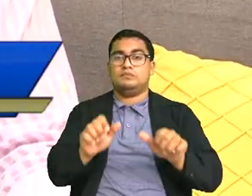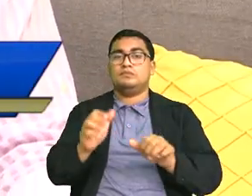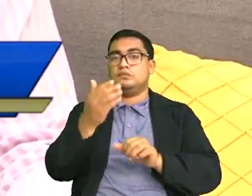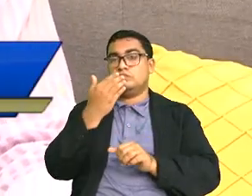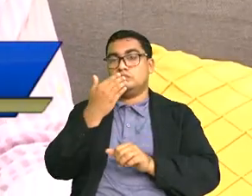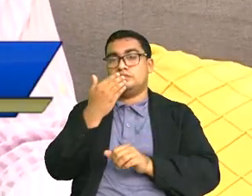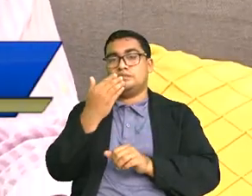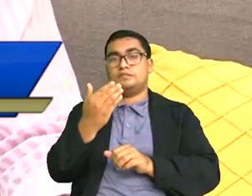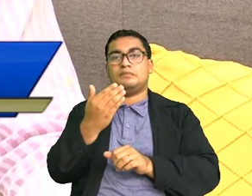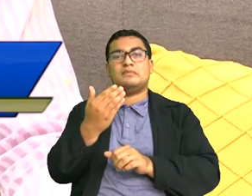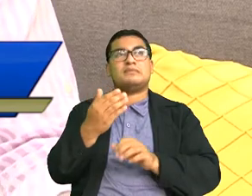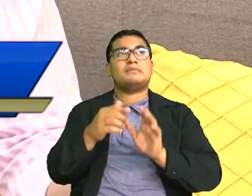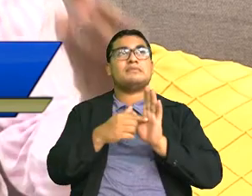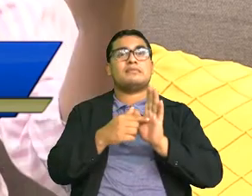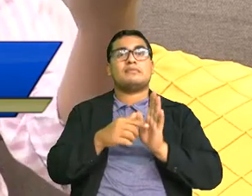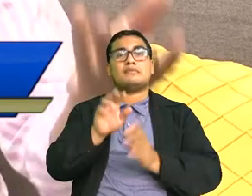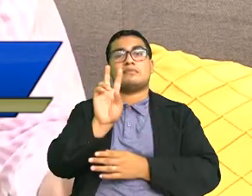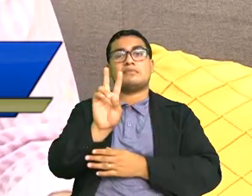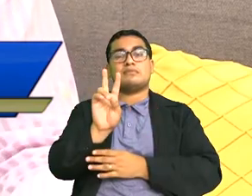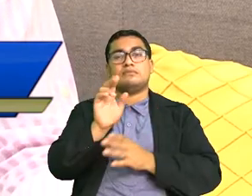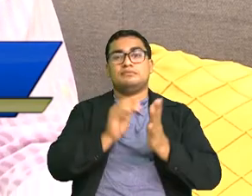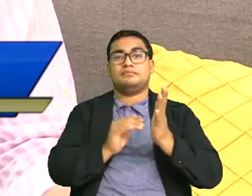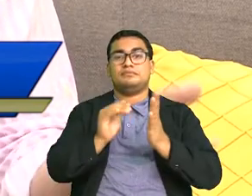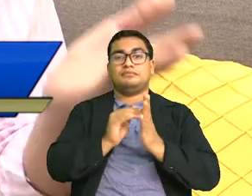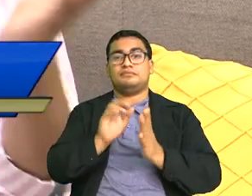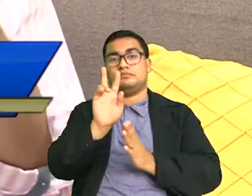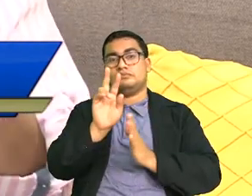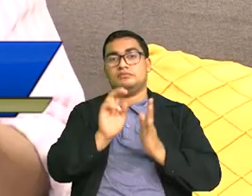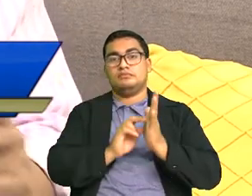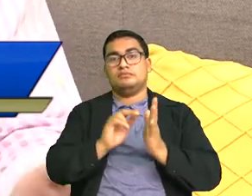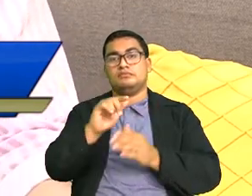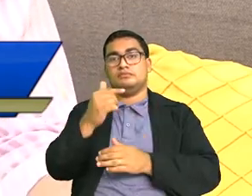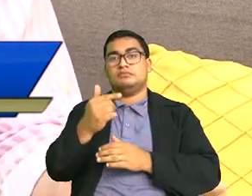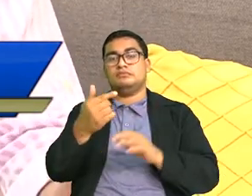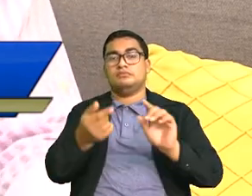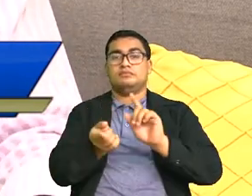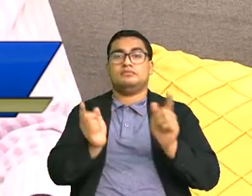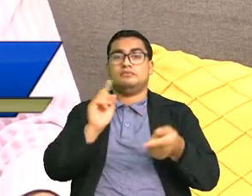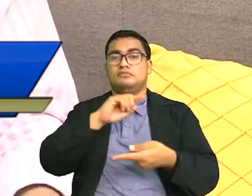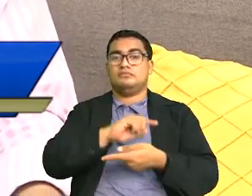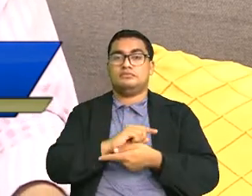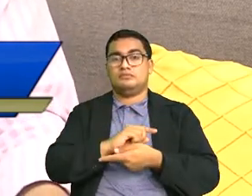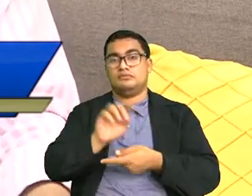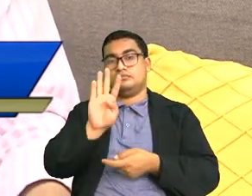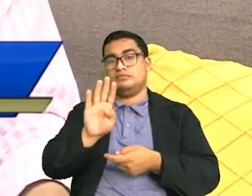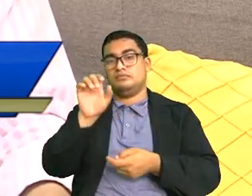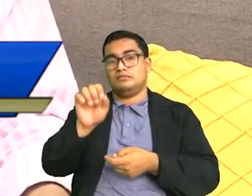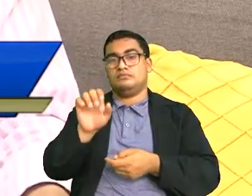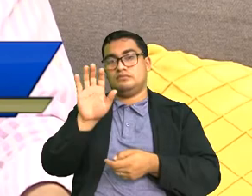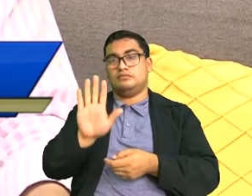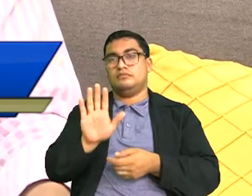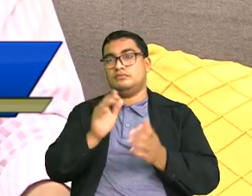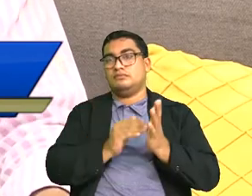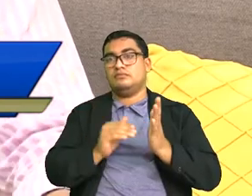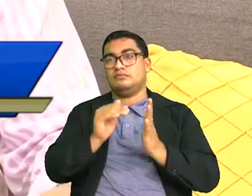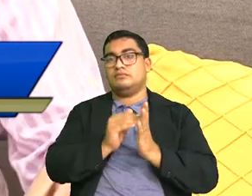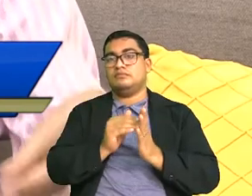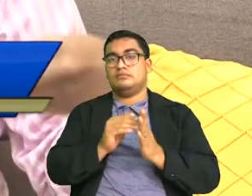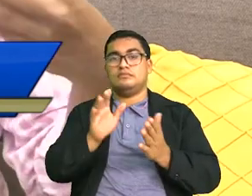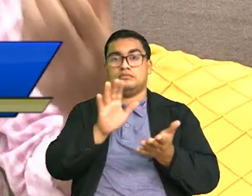decir que de 2 millones en el 2007 pasamos actualmente más de 4.5 millones granos básicos